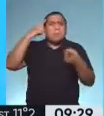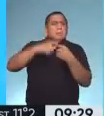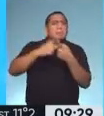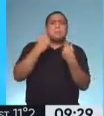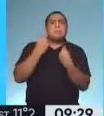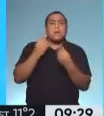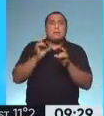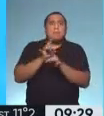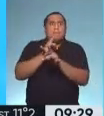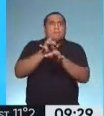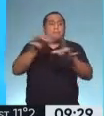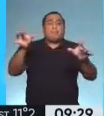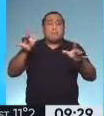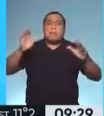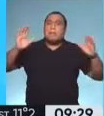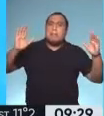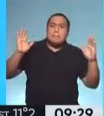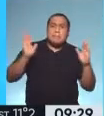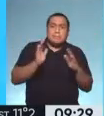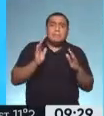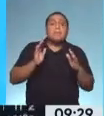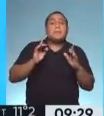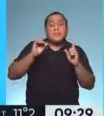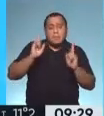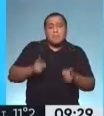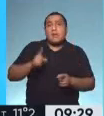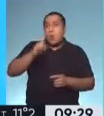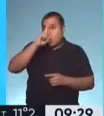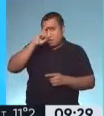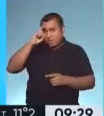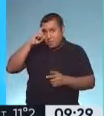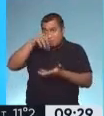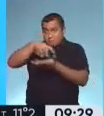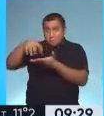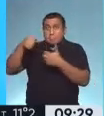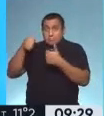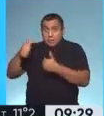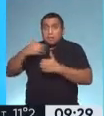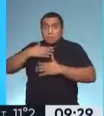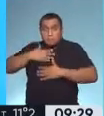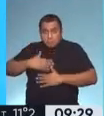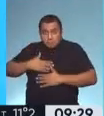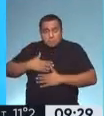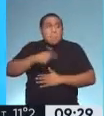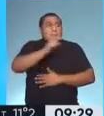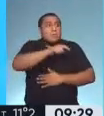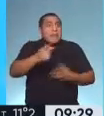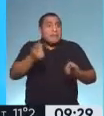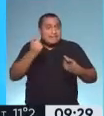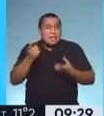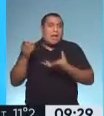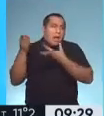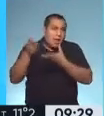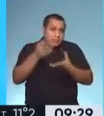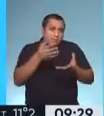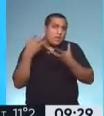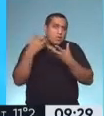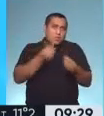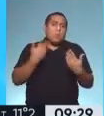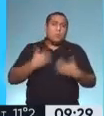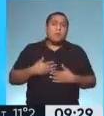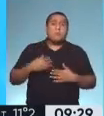detener la velocidad de los contagios y permitir que el sistema de salud pueda atender a quienes lo necesiten el